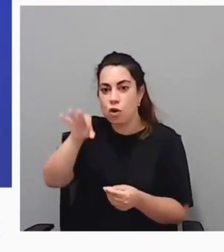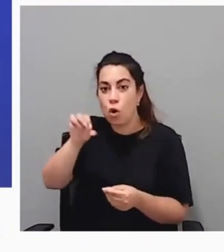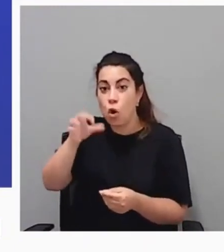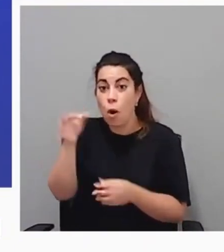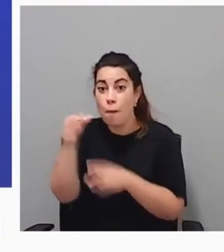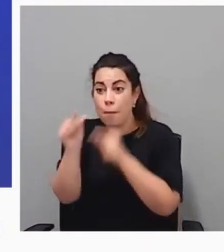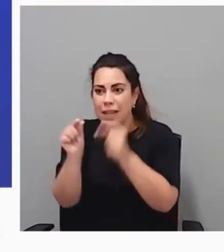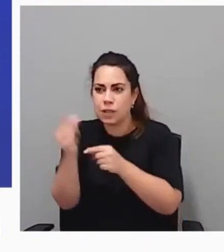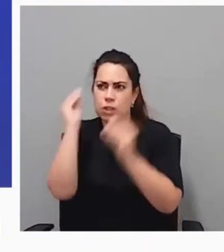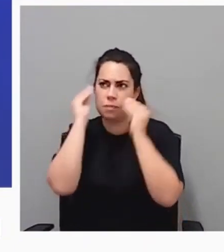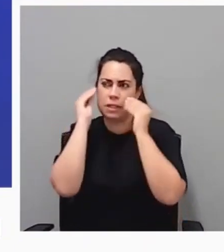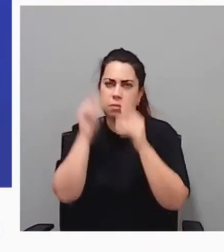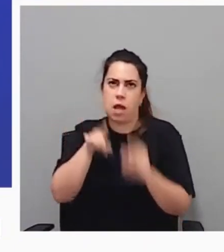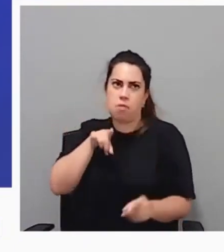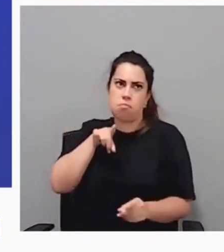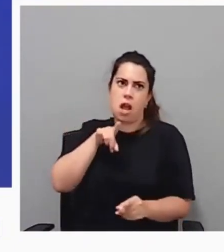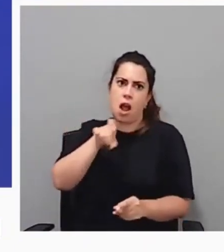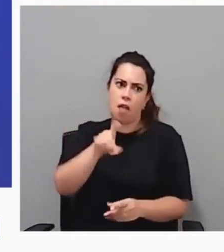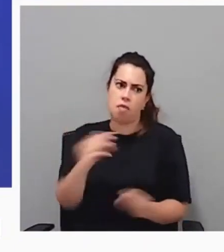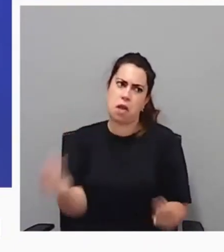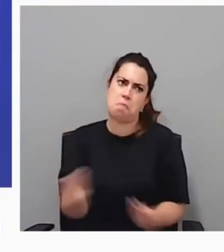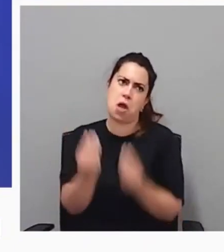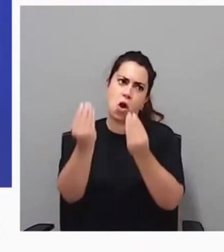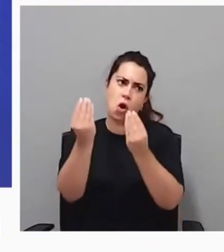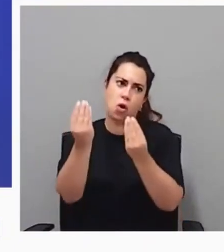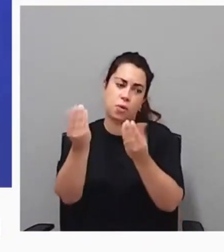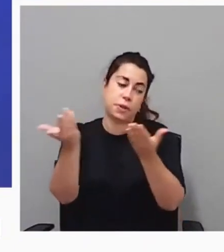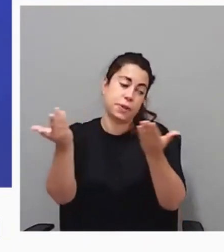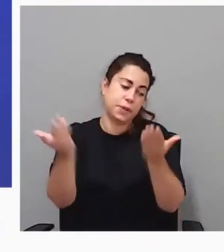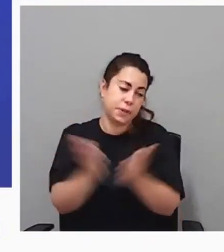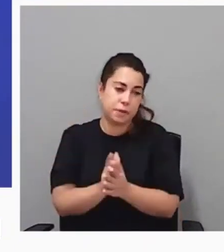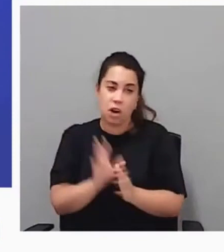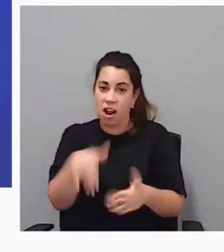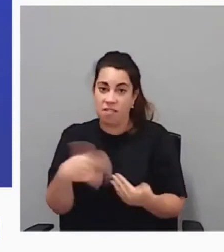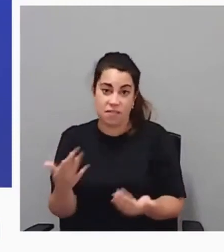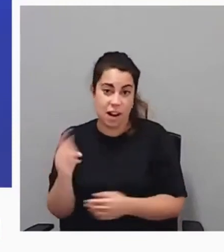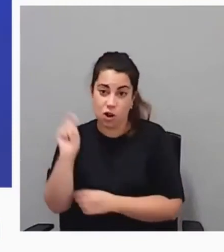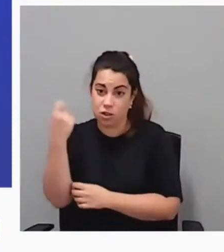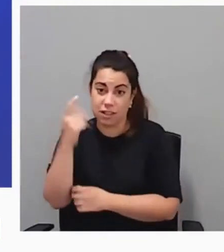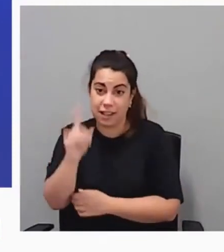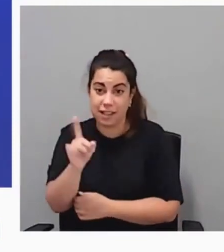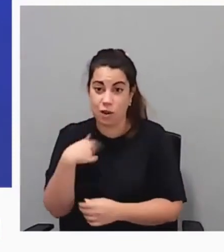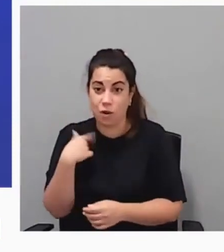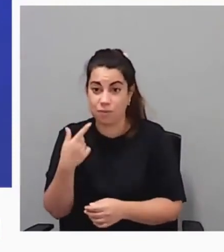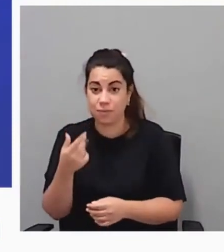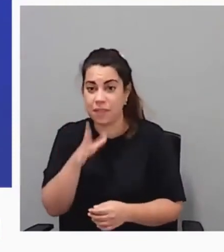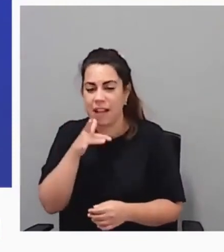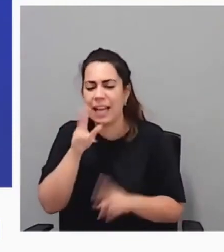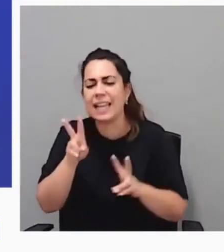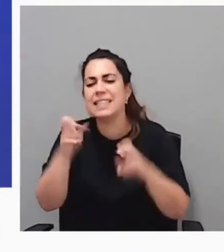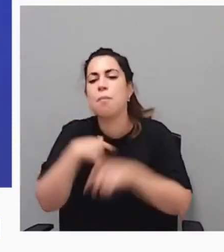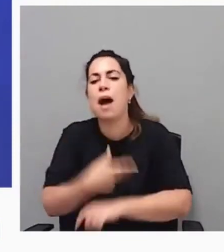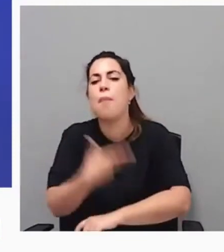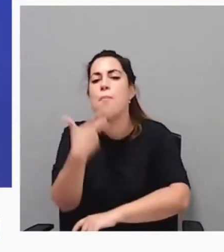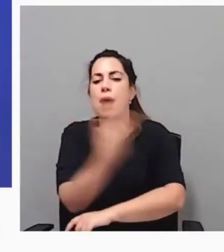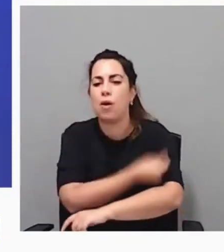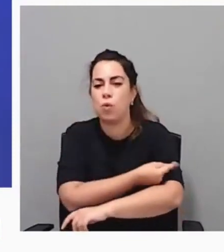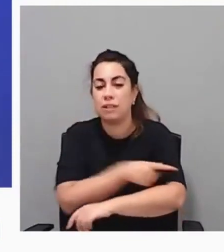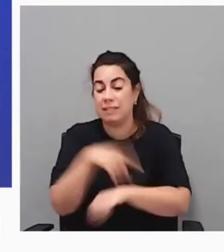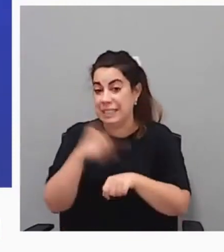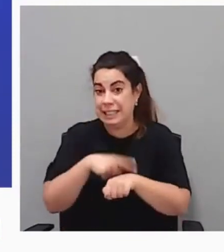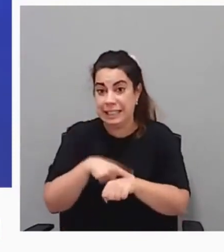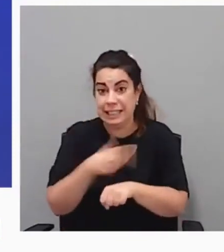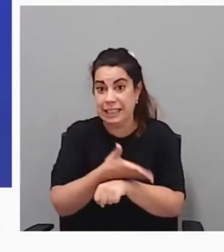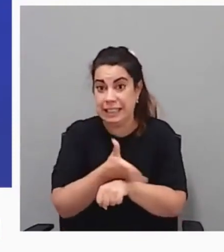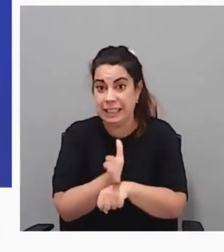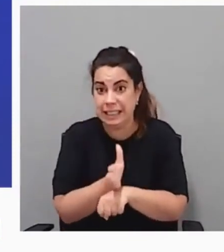no ha tenido mucho éxito, ahora llegaremos a las vacunas, me queda poco tiempo, ahora llegaremos a las vacunas,